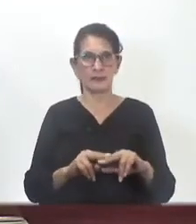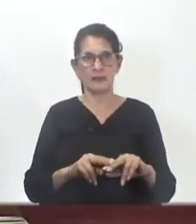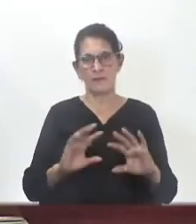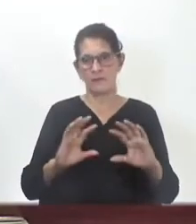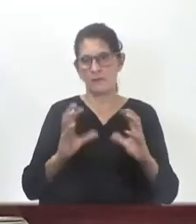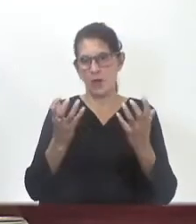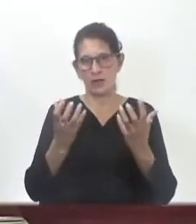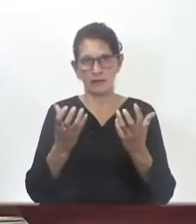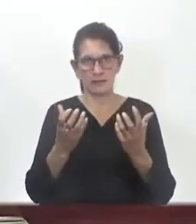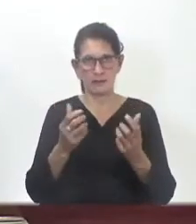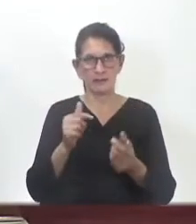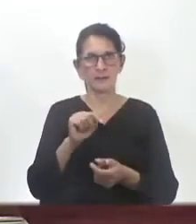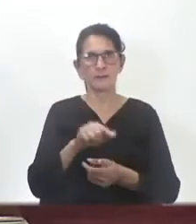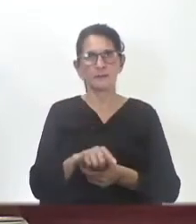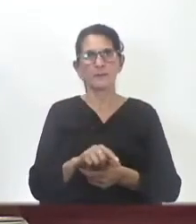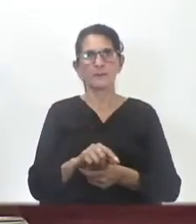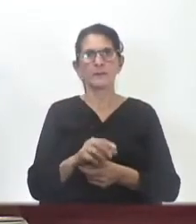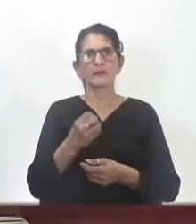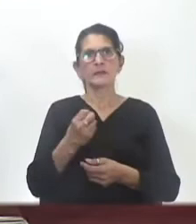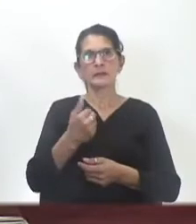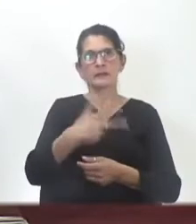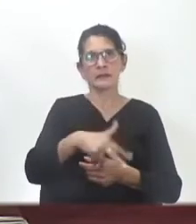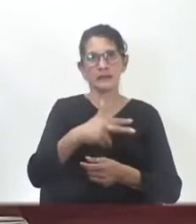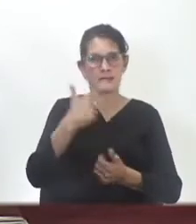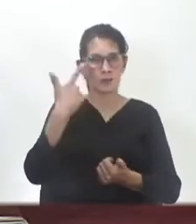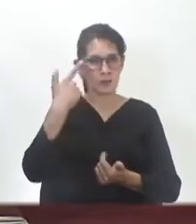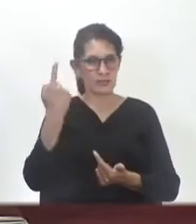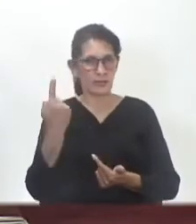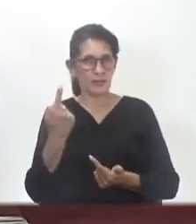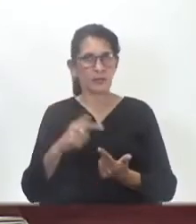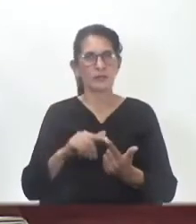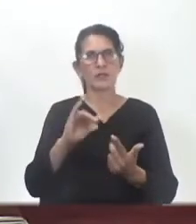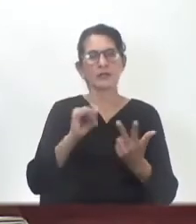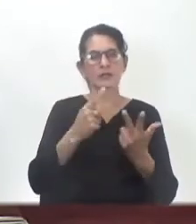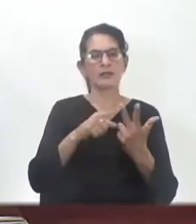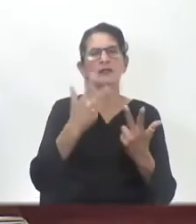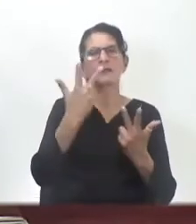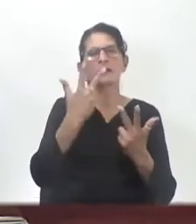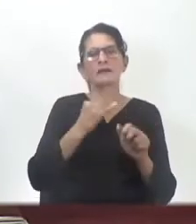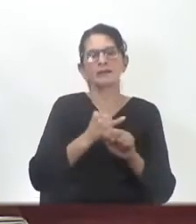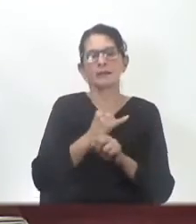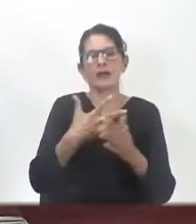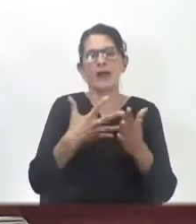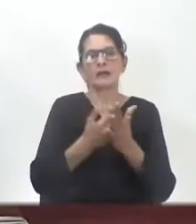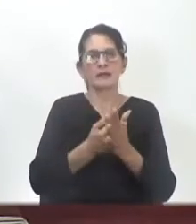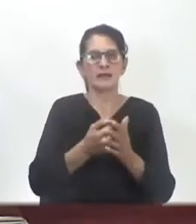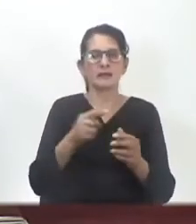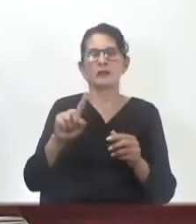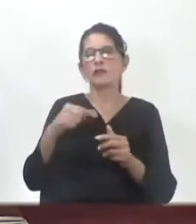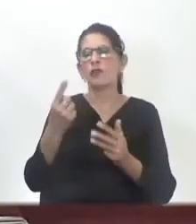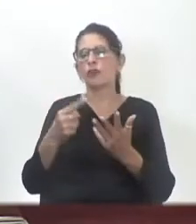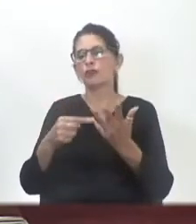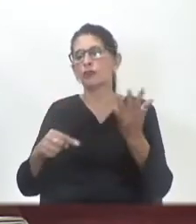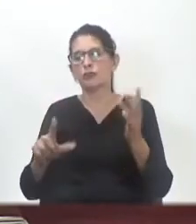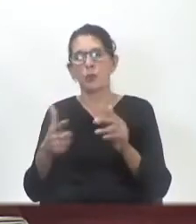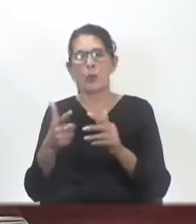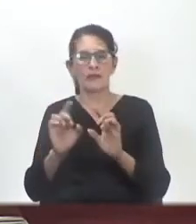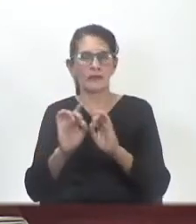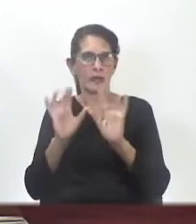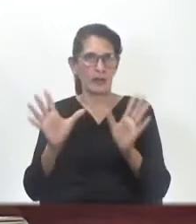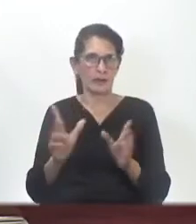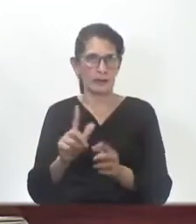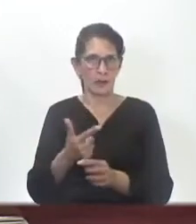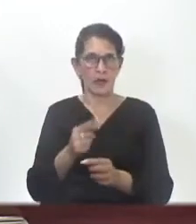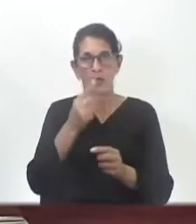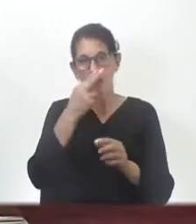violentas, 16 homicidios, 13 suicidios y 3 accidentes u otra causa violenta no aclaradas. En el